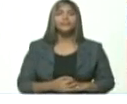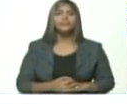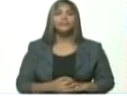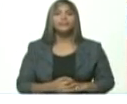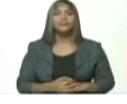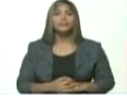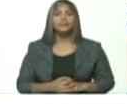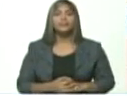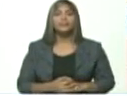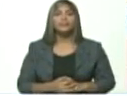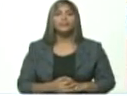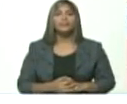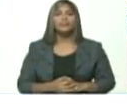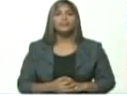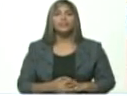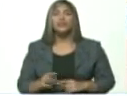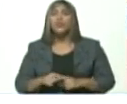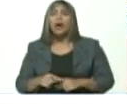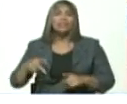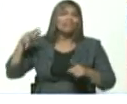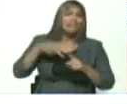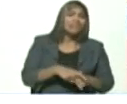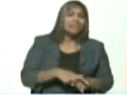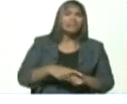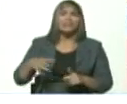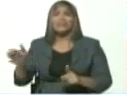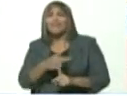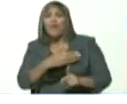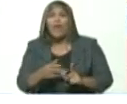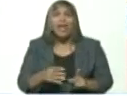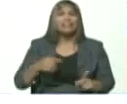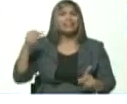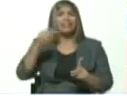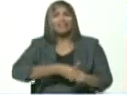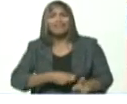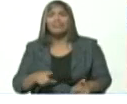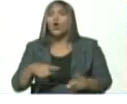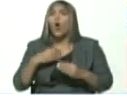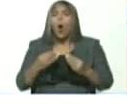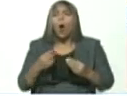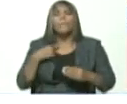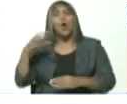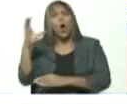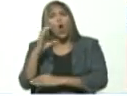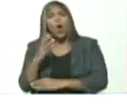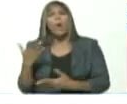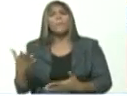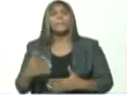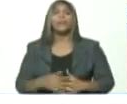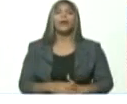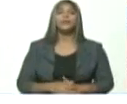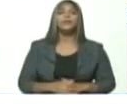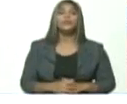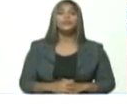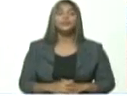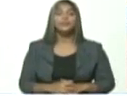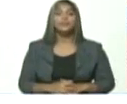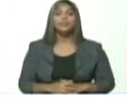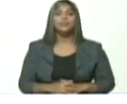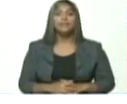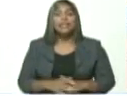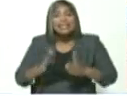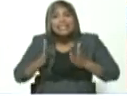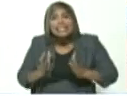de todas formas explotado y expoliado. Ahí vemos al nuestro hermano pueblo de Colombia, hijo del